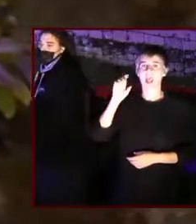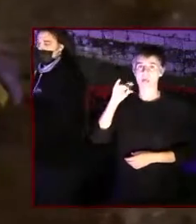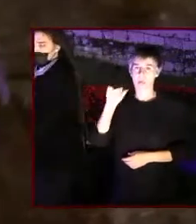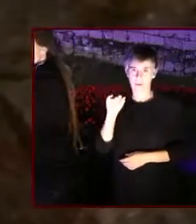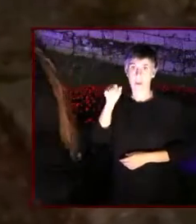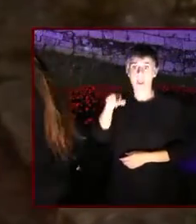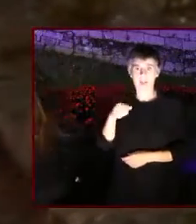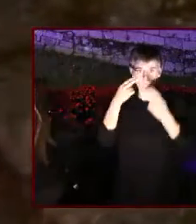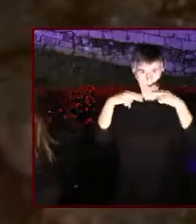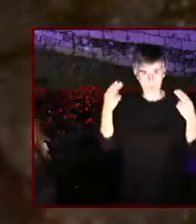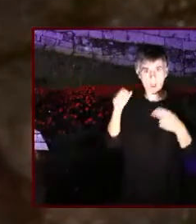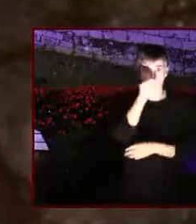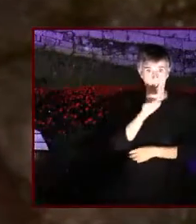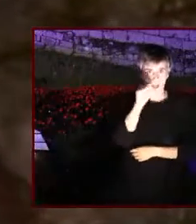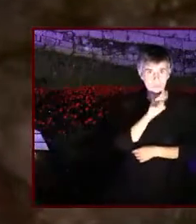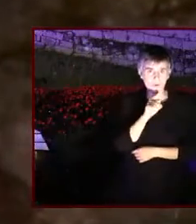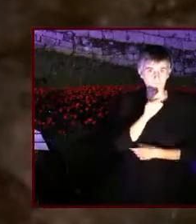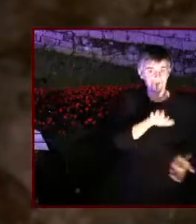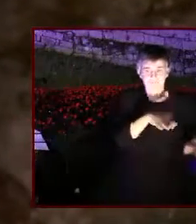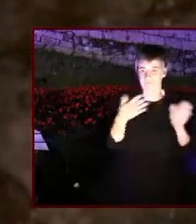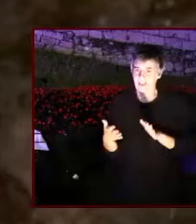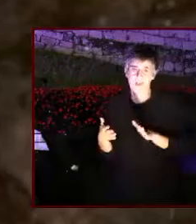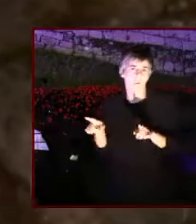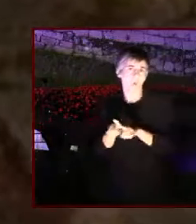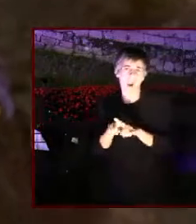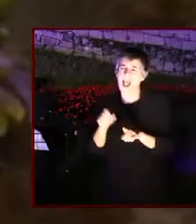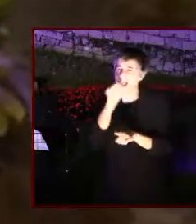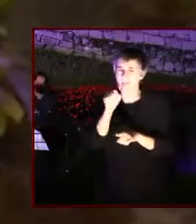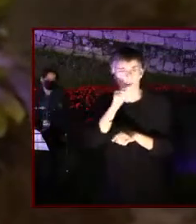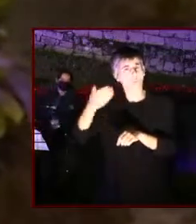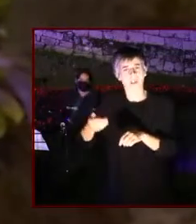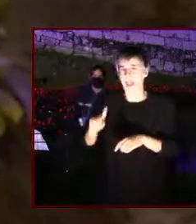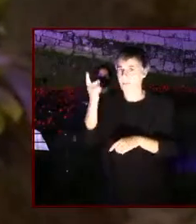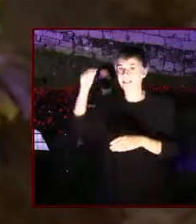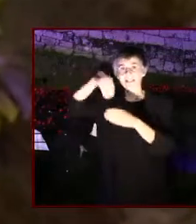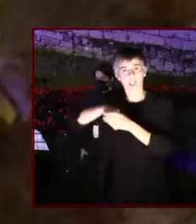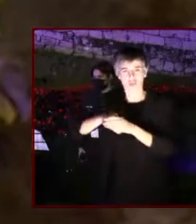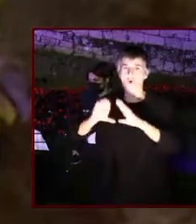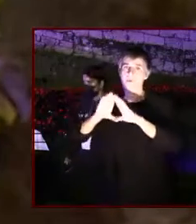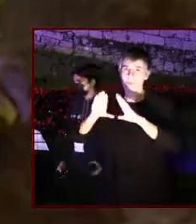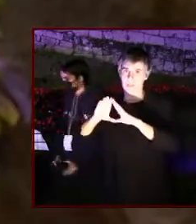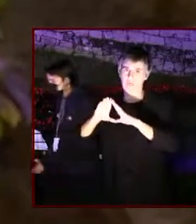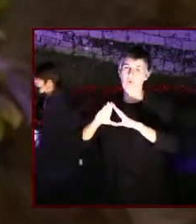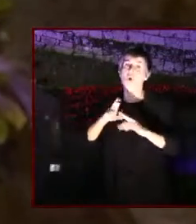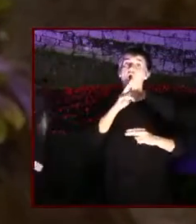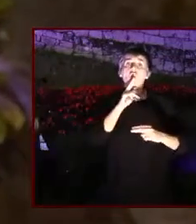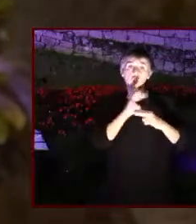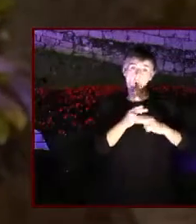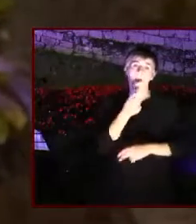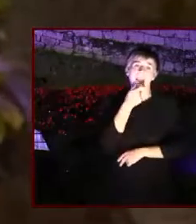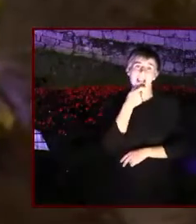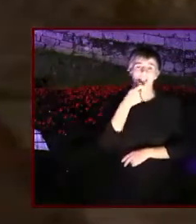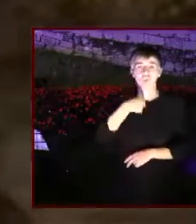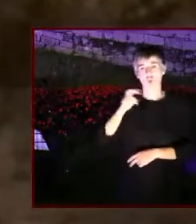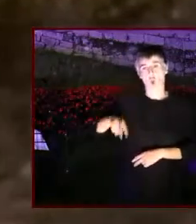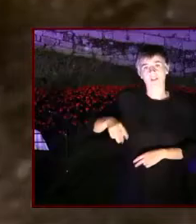se convertiría en todo un himno para o movemento feminista, I Am Woman. Helen, cantante e autora